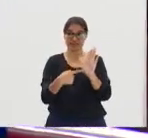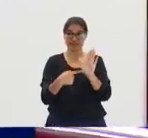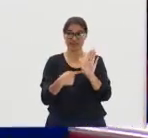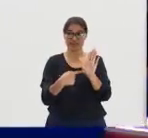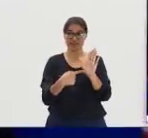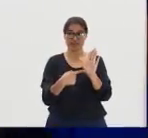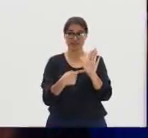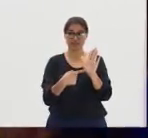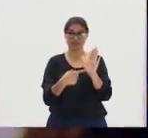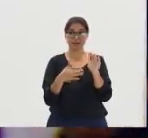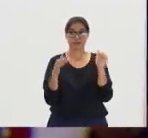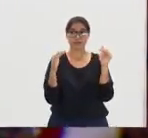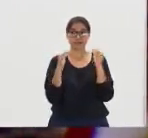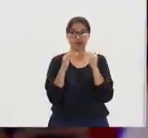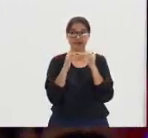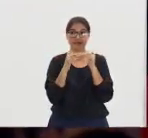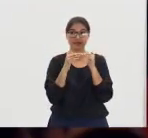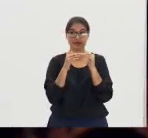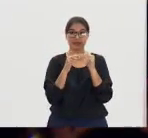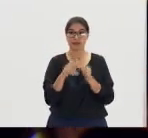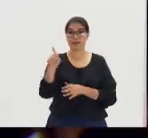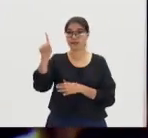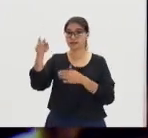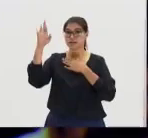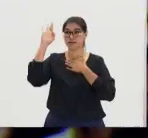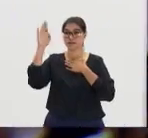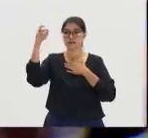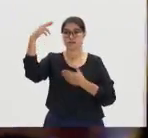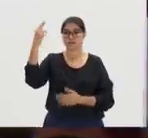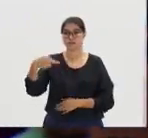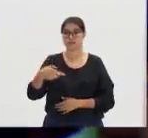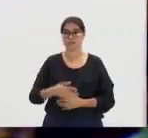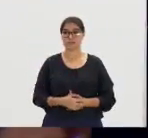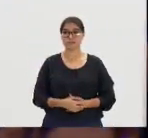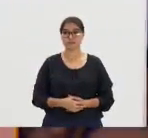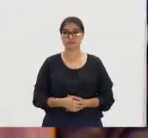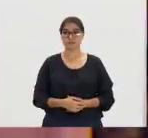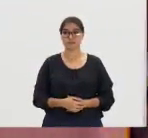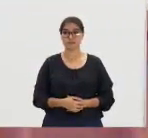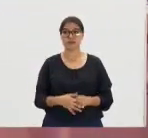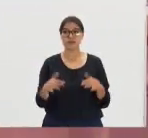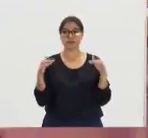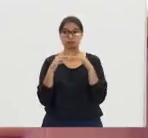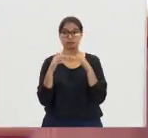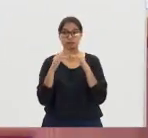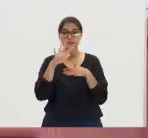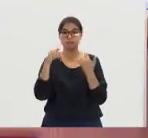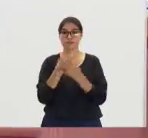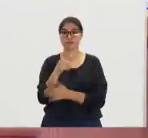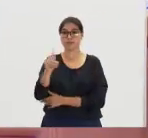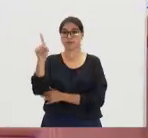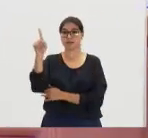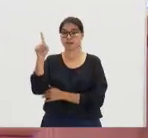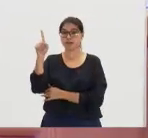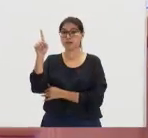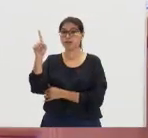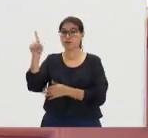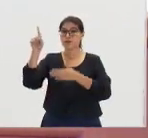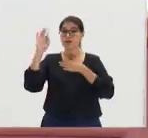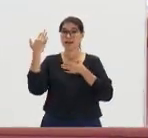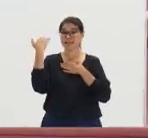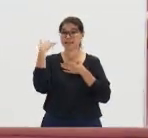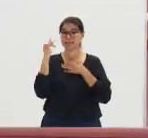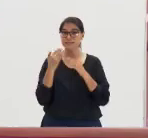promesas de Dios son reales en la vida de sus hijos. Pero también es la garantía que las mismas experiencias que otros tuvieron en el Antiguo